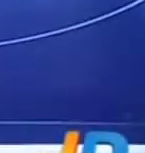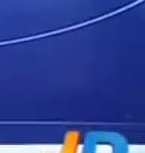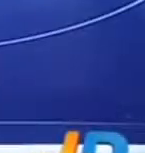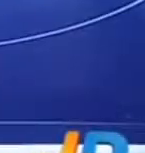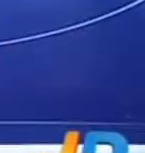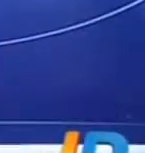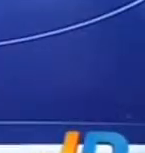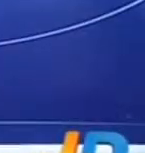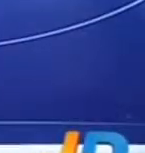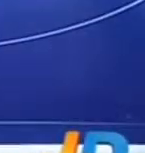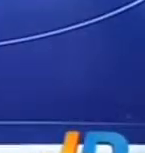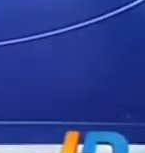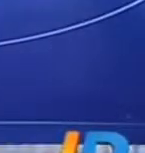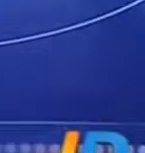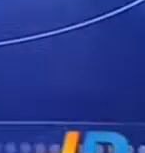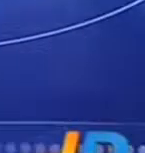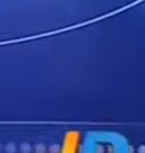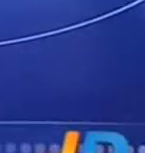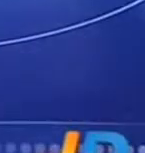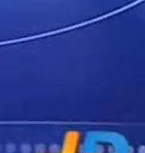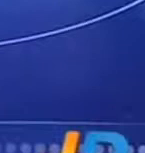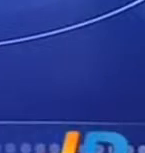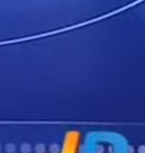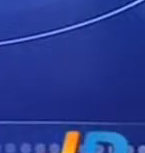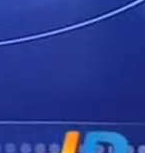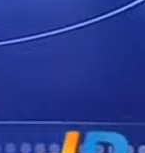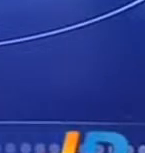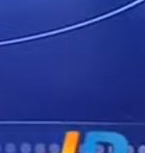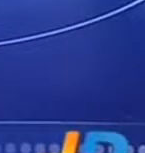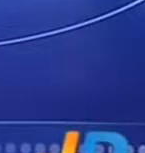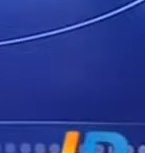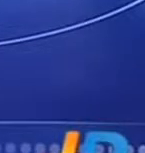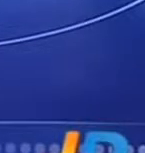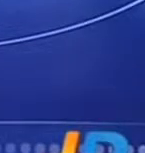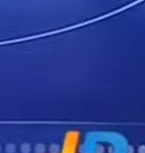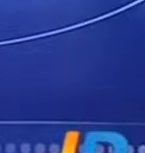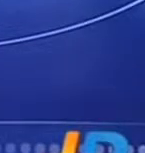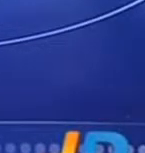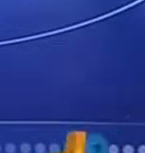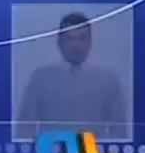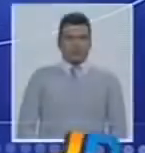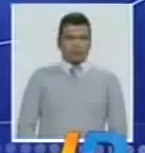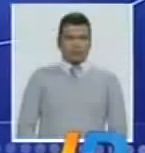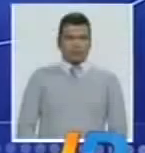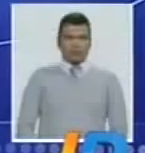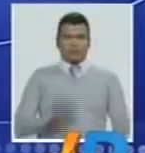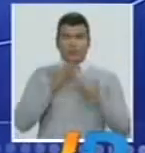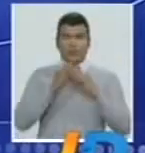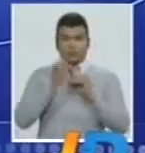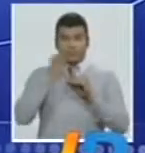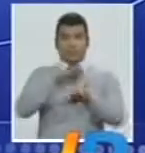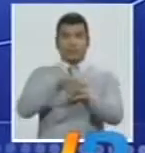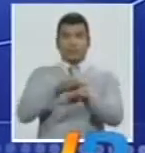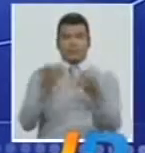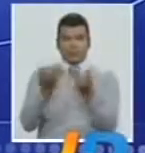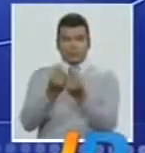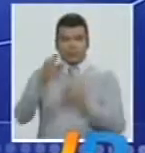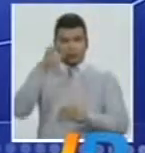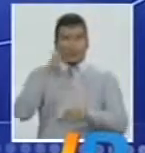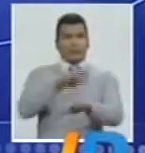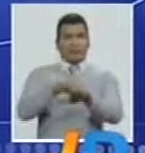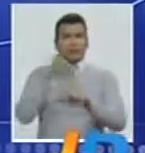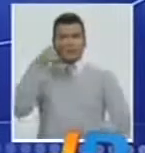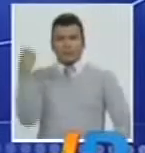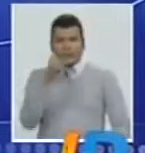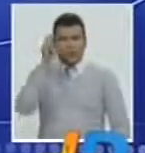Muy buenas noches. Mucha atención. Las autoridades del Chocó activaron esta noche la búsqueda del general Rubén Darío Alzate Mora, comandante de la Fuerza de Tarea